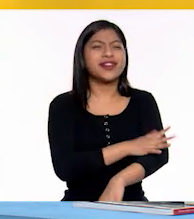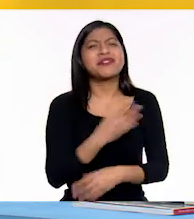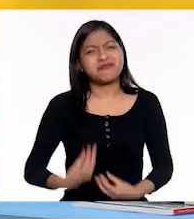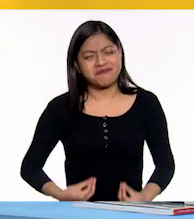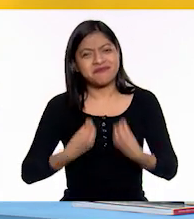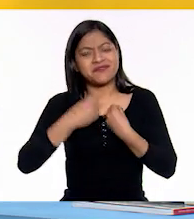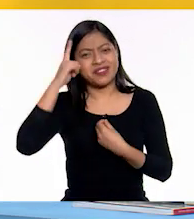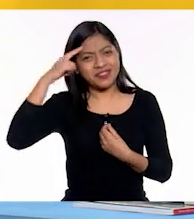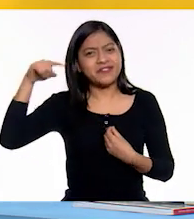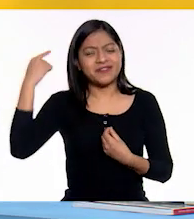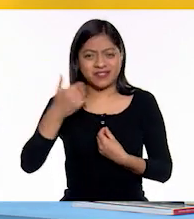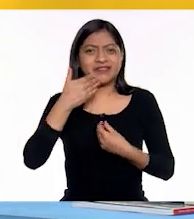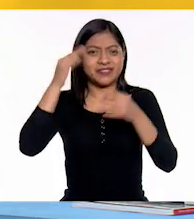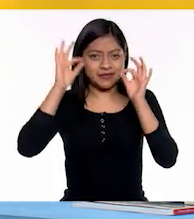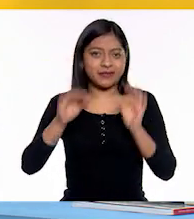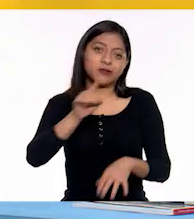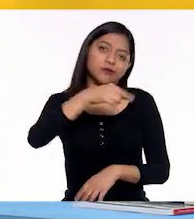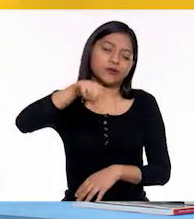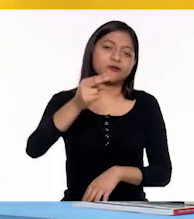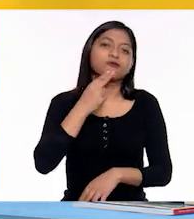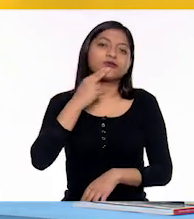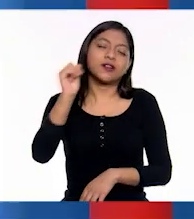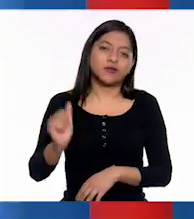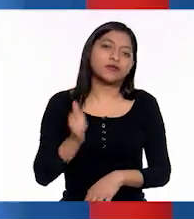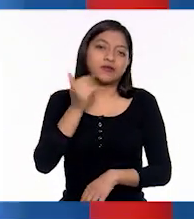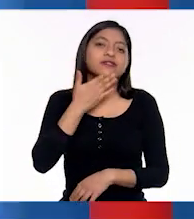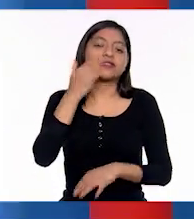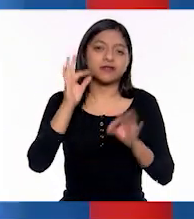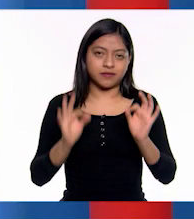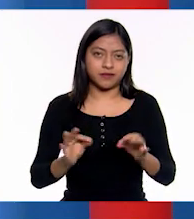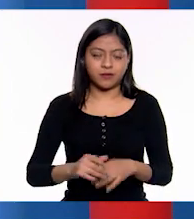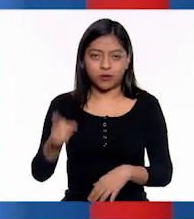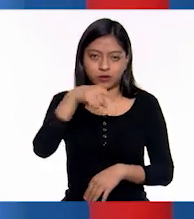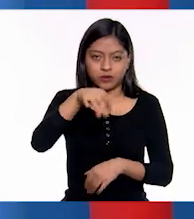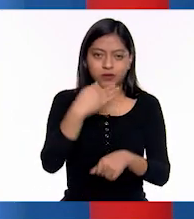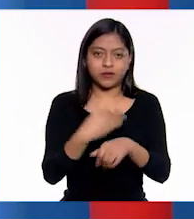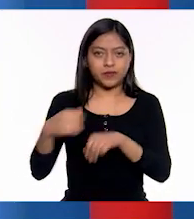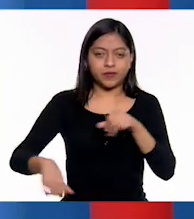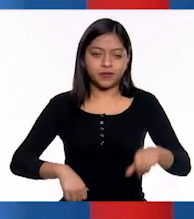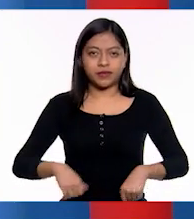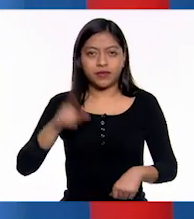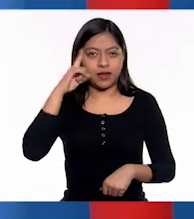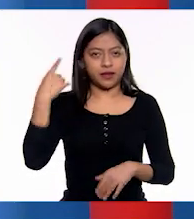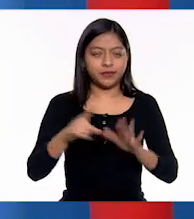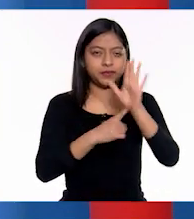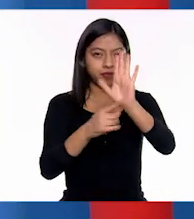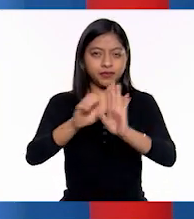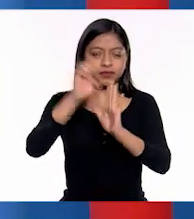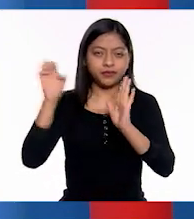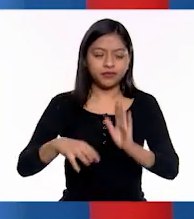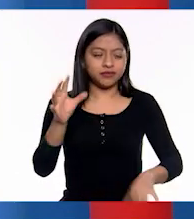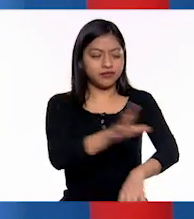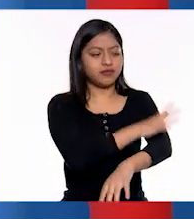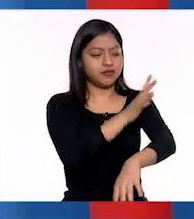vida y debemos utilizarla de forma adecuada. Vamos a hacer una actividad para ejemplificar cómo es que la energía se puede aprovechar